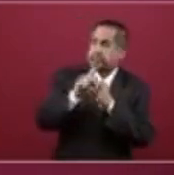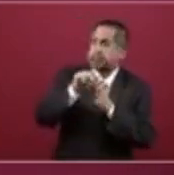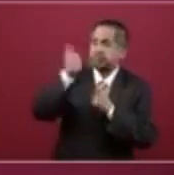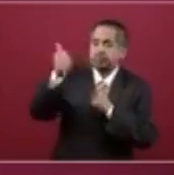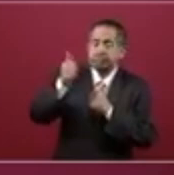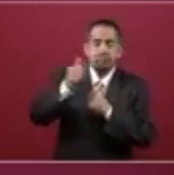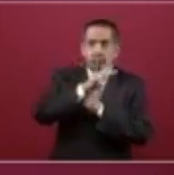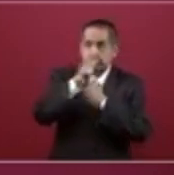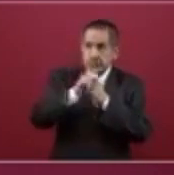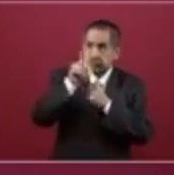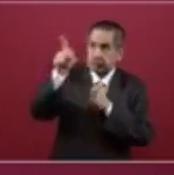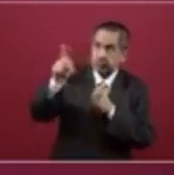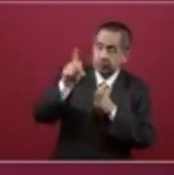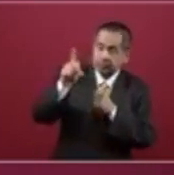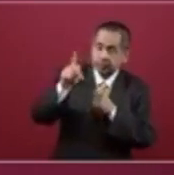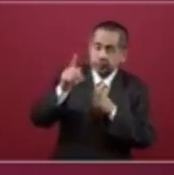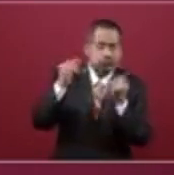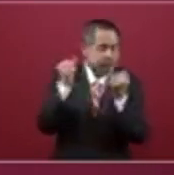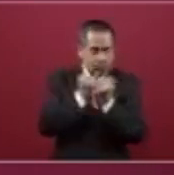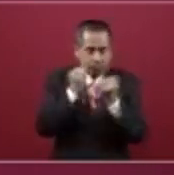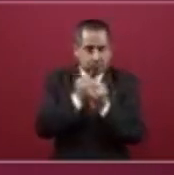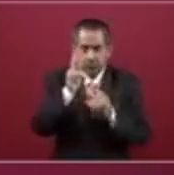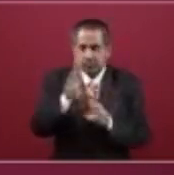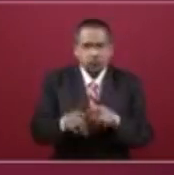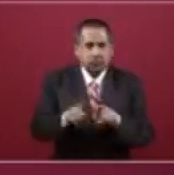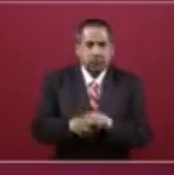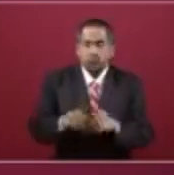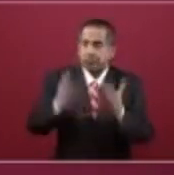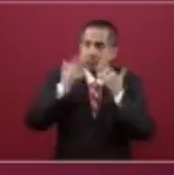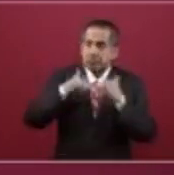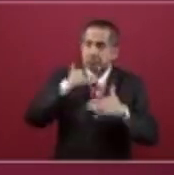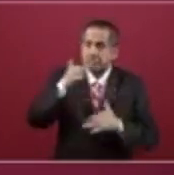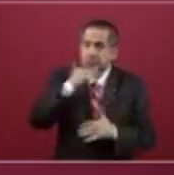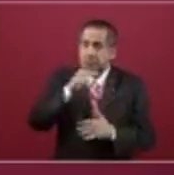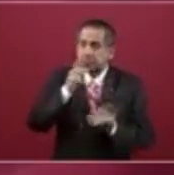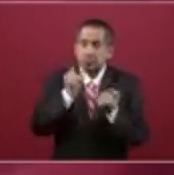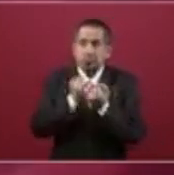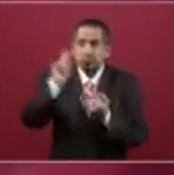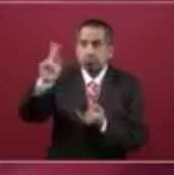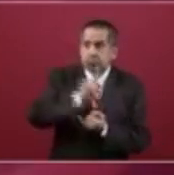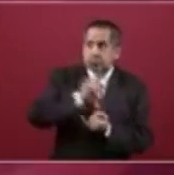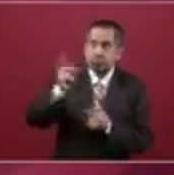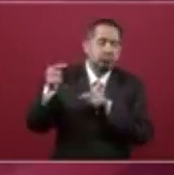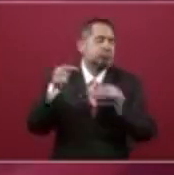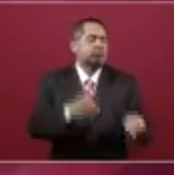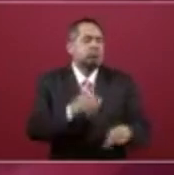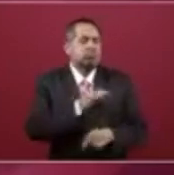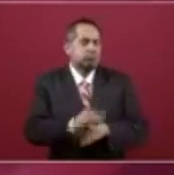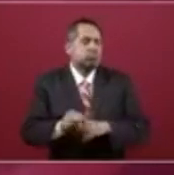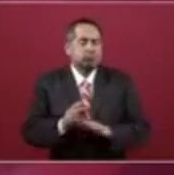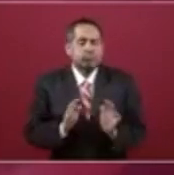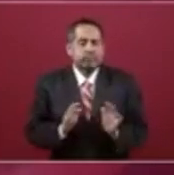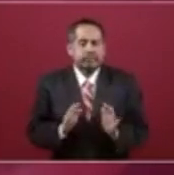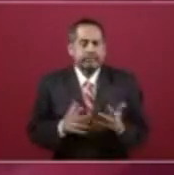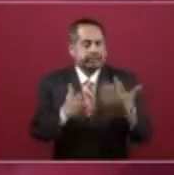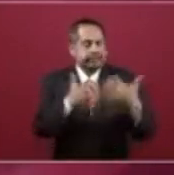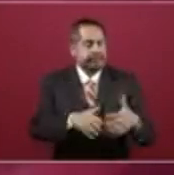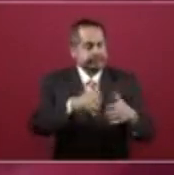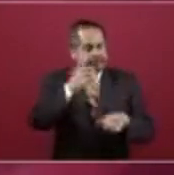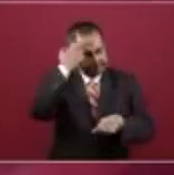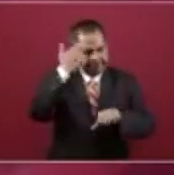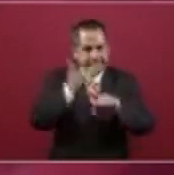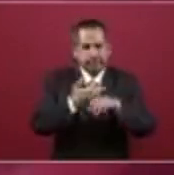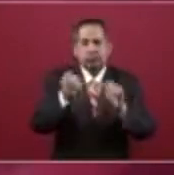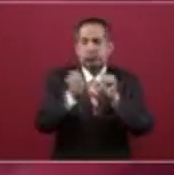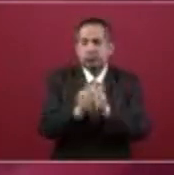en donde no se tolera la corrupción. O sea, queremos empresas extranjeras